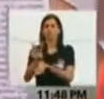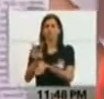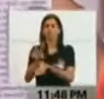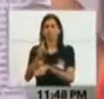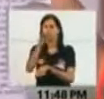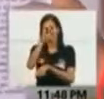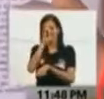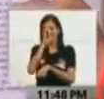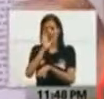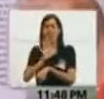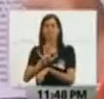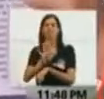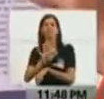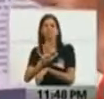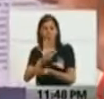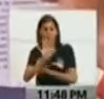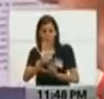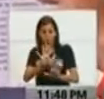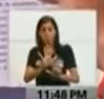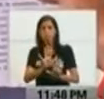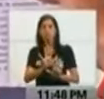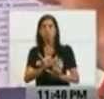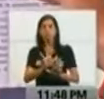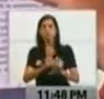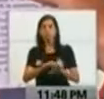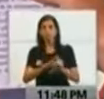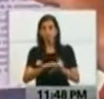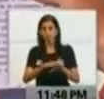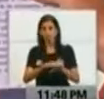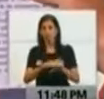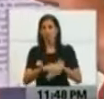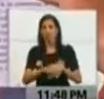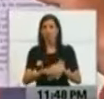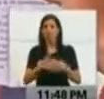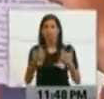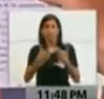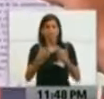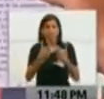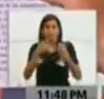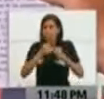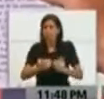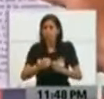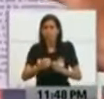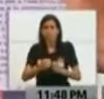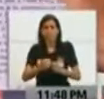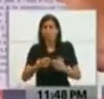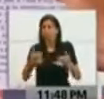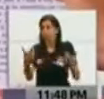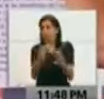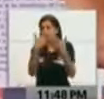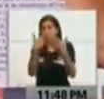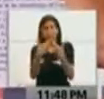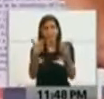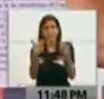blanca contra guerra muerte de Copey. Era una cosa que llamaban la triple alianza antes, más Copey causa R.